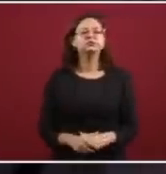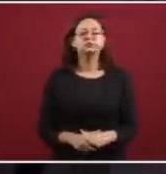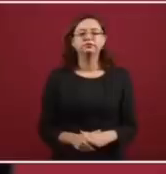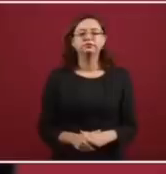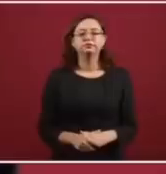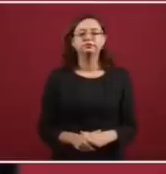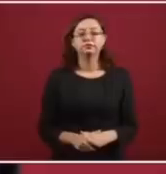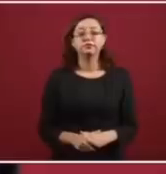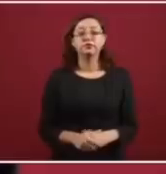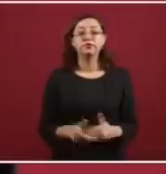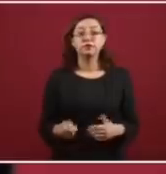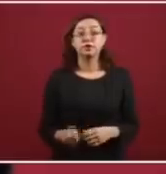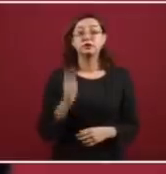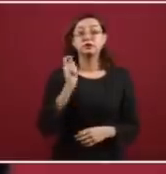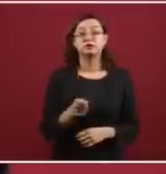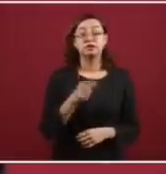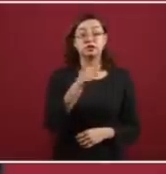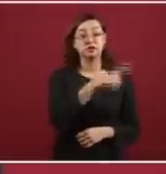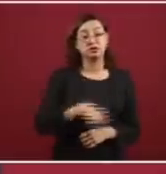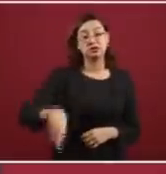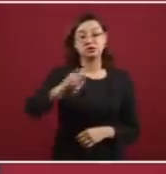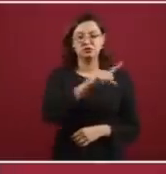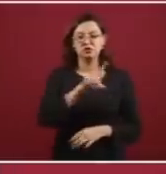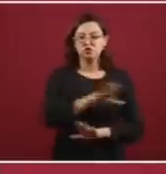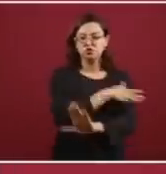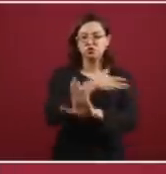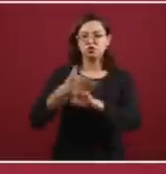lo que fue un golpe de Estado.